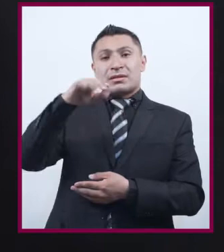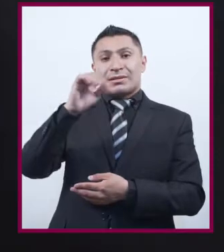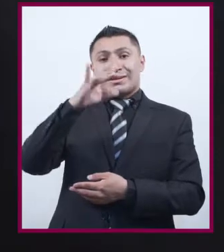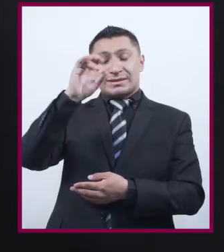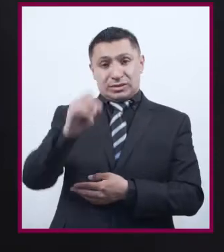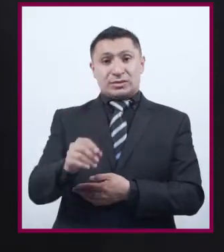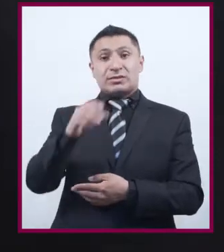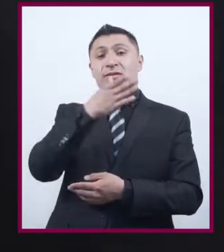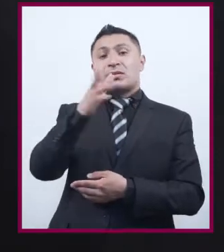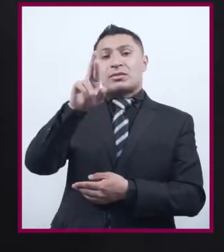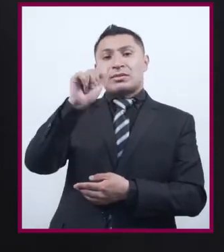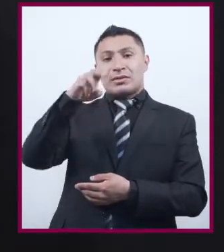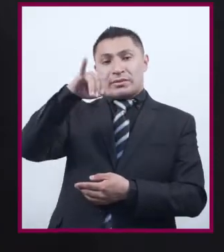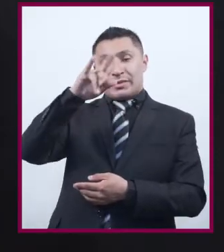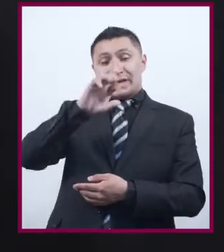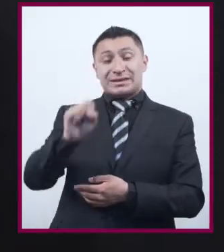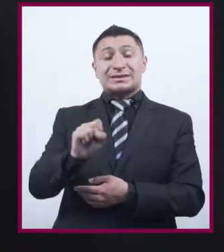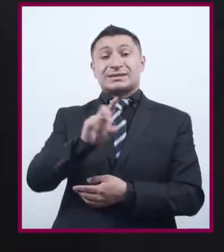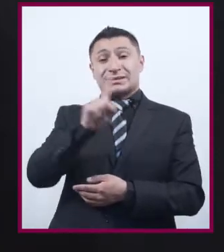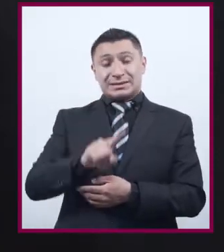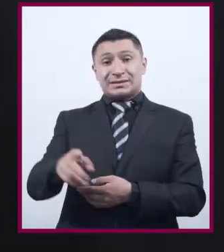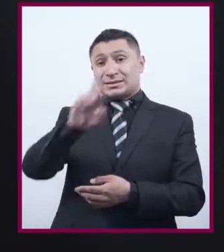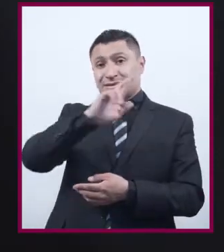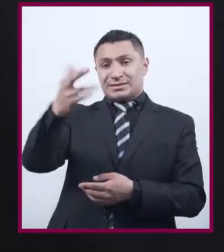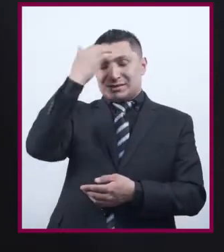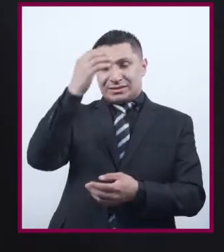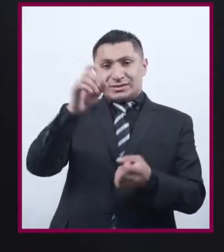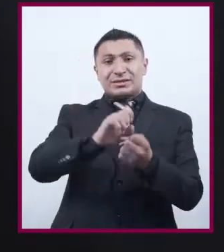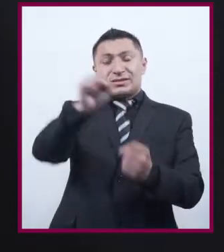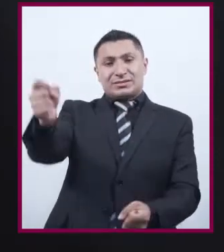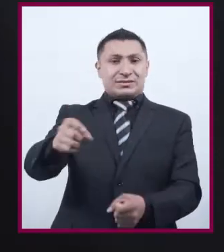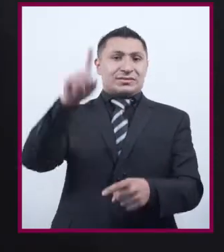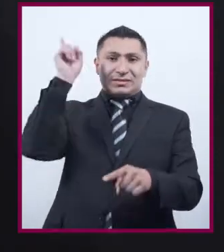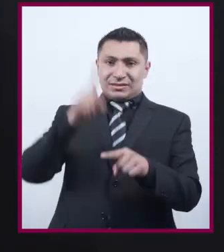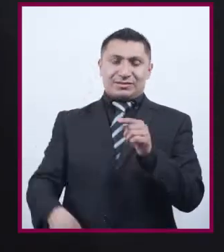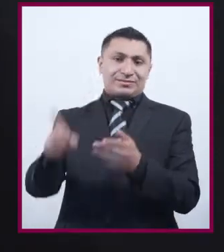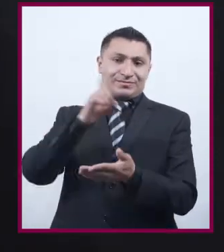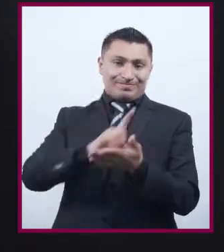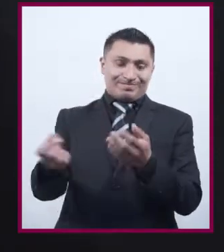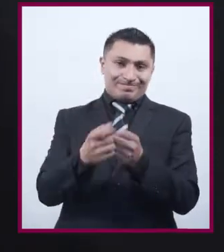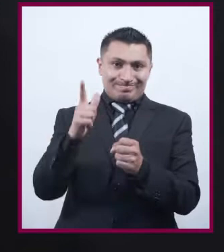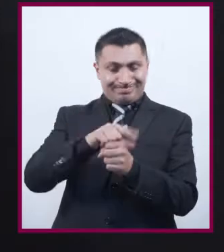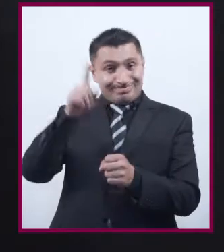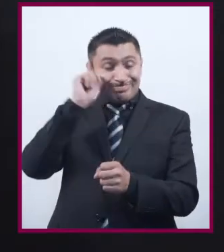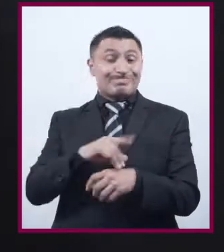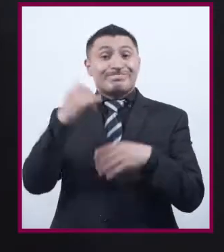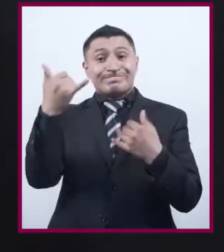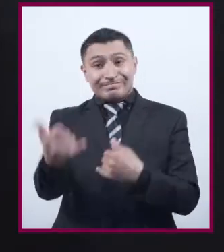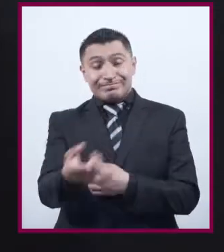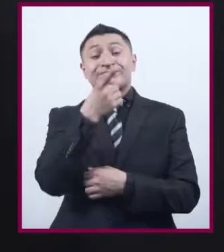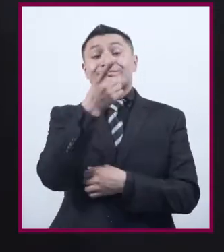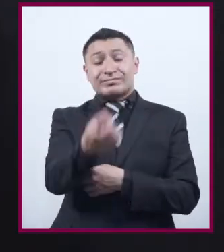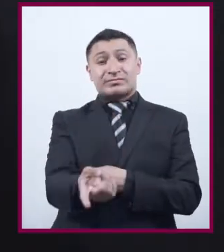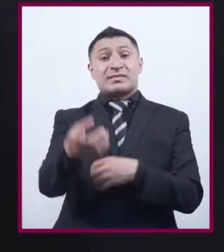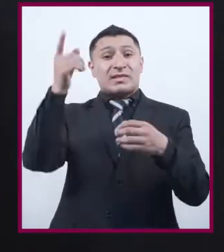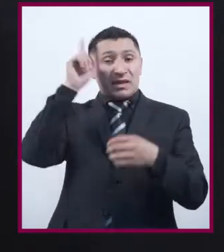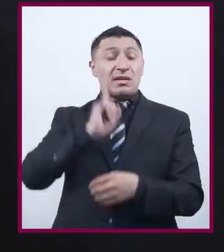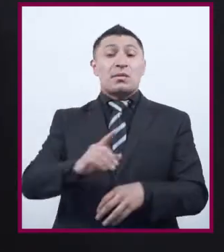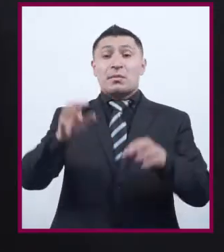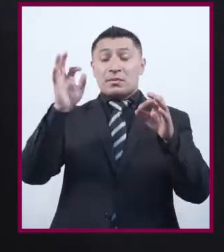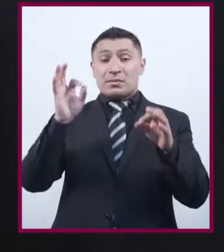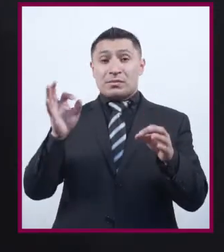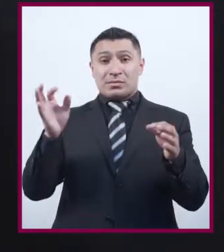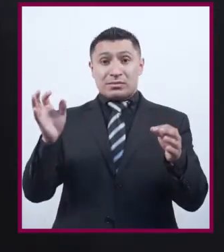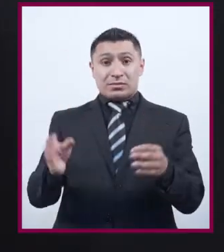Ignacio Ramírez reconoció que el proyecto constitucional se olvidaba de los derechos sociales de las mujeres. Incluso sostuvo que las